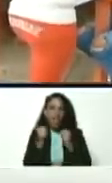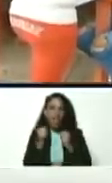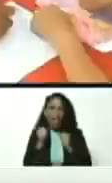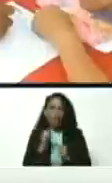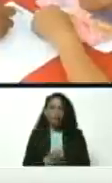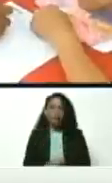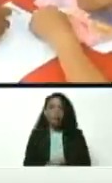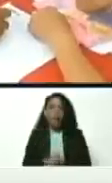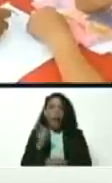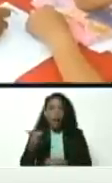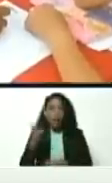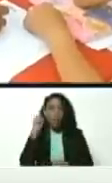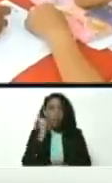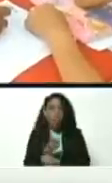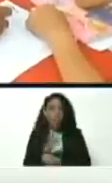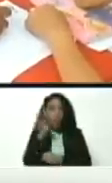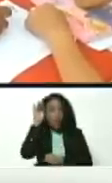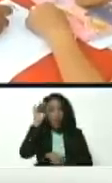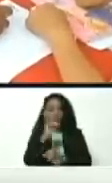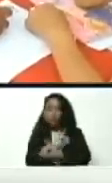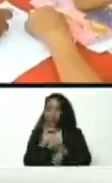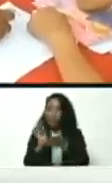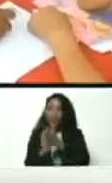eso debe terminar